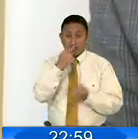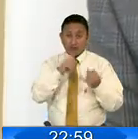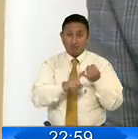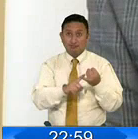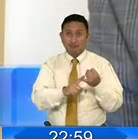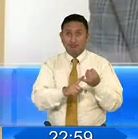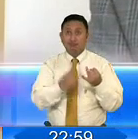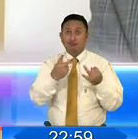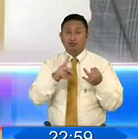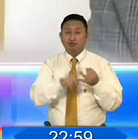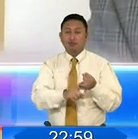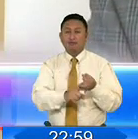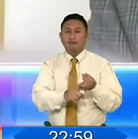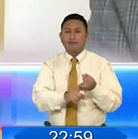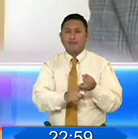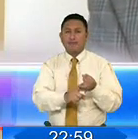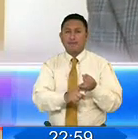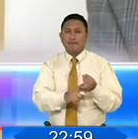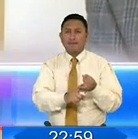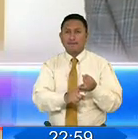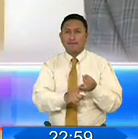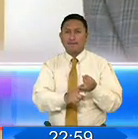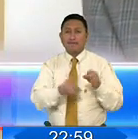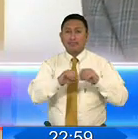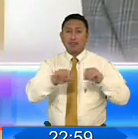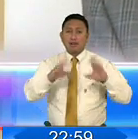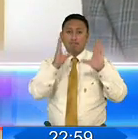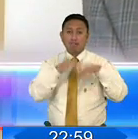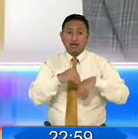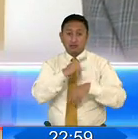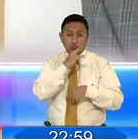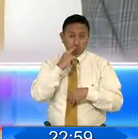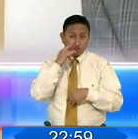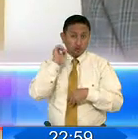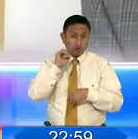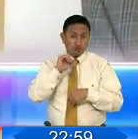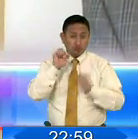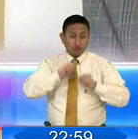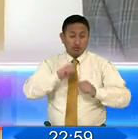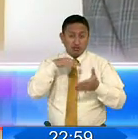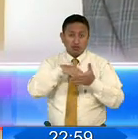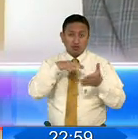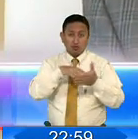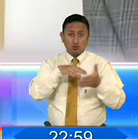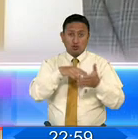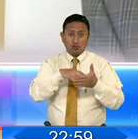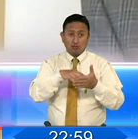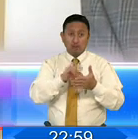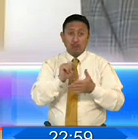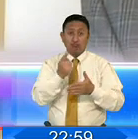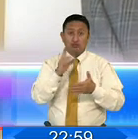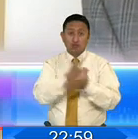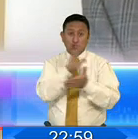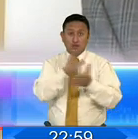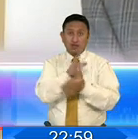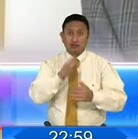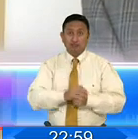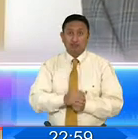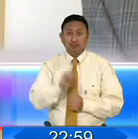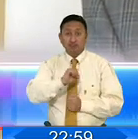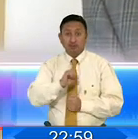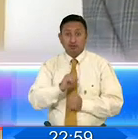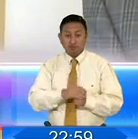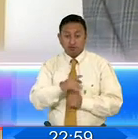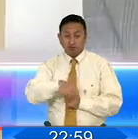como vamos a otorgar una beca para los niños, para sus estudios de primaria y secundaria, o sea que en eso